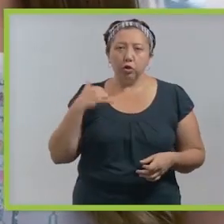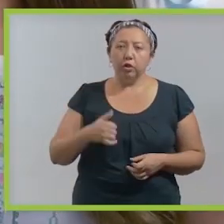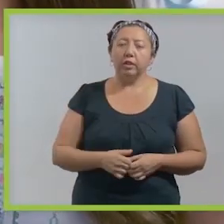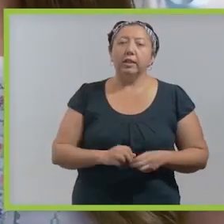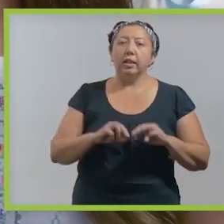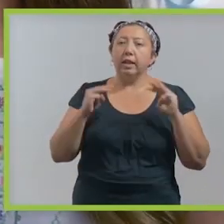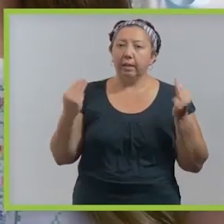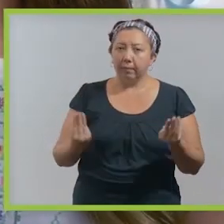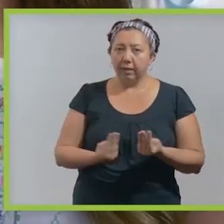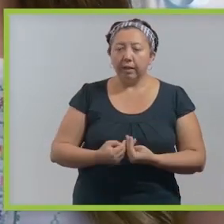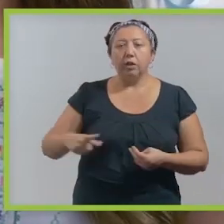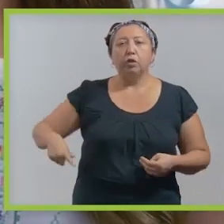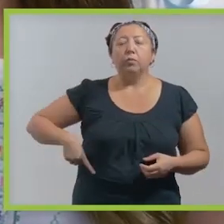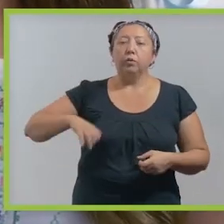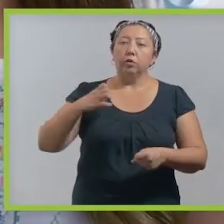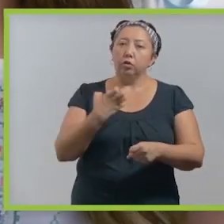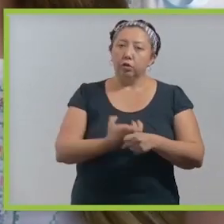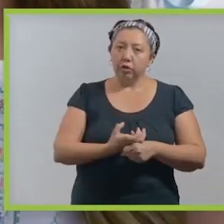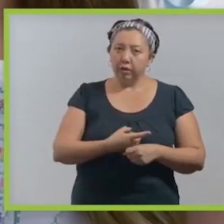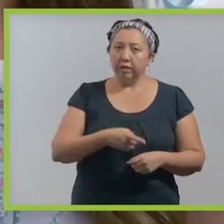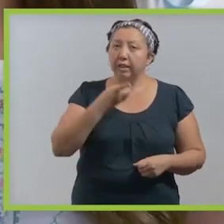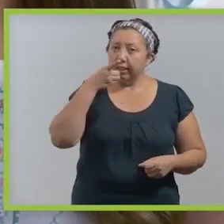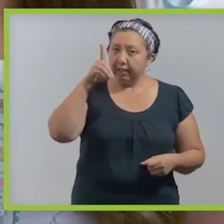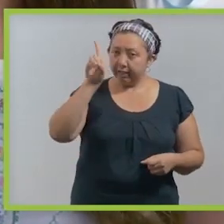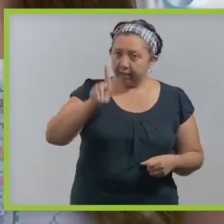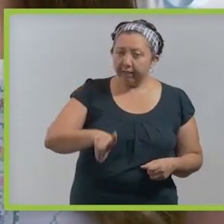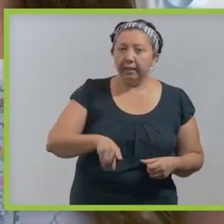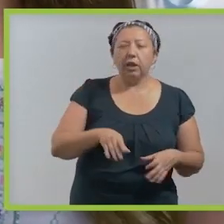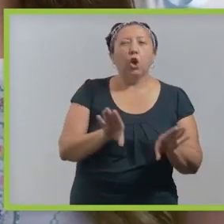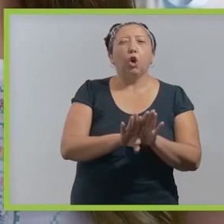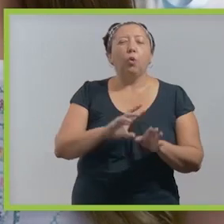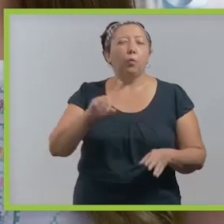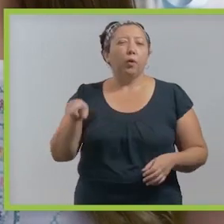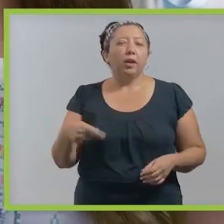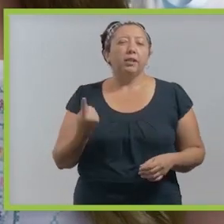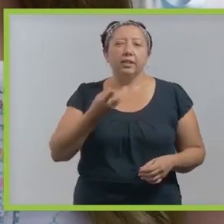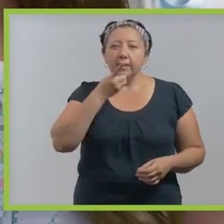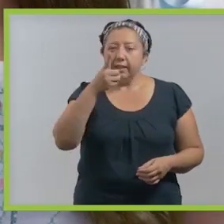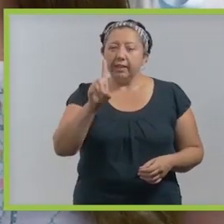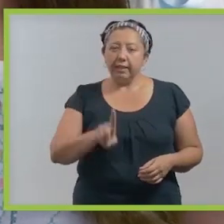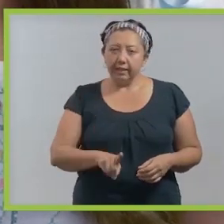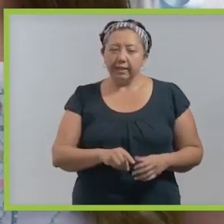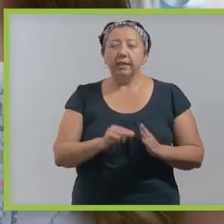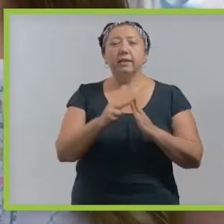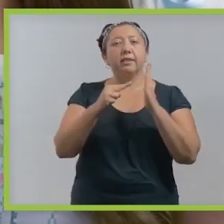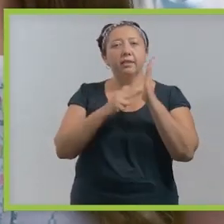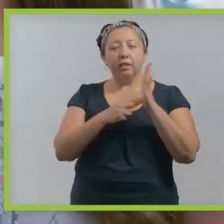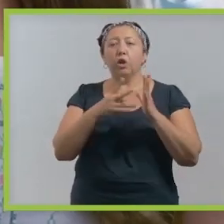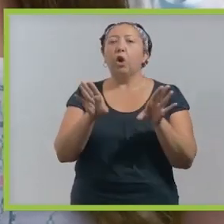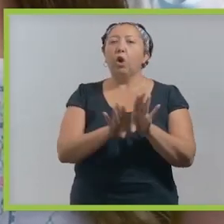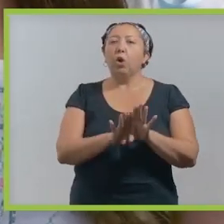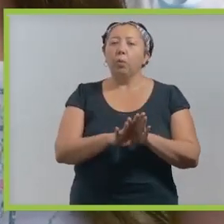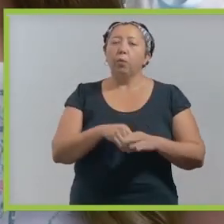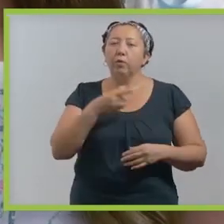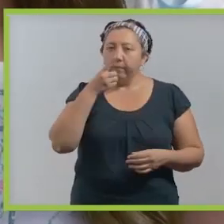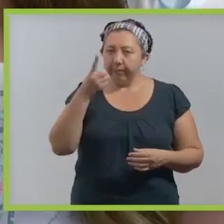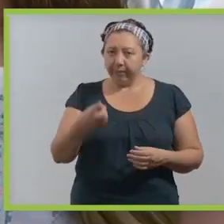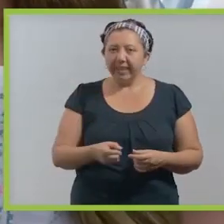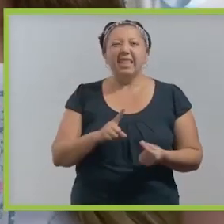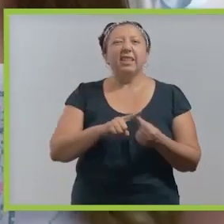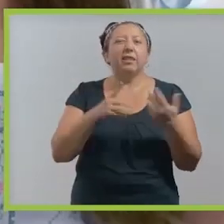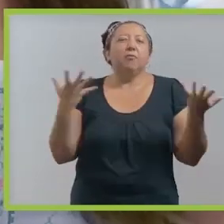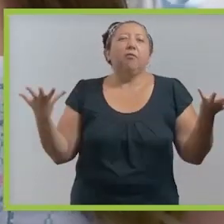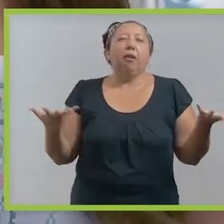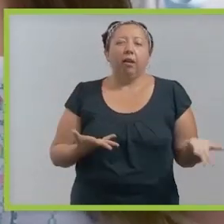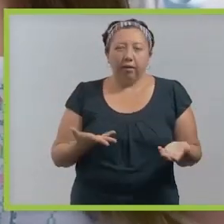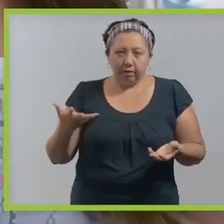yucatecos la manera en la que el gobierno del estado toma las decisiones, cómo es que se toman ciertas medidas y cómo se plantean, quién